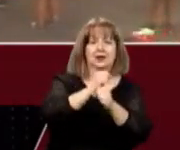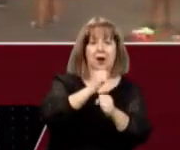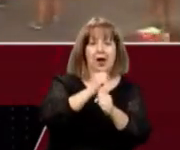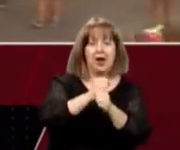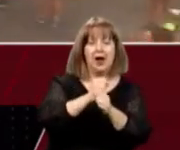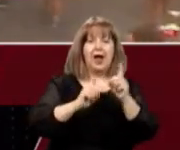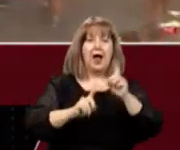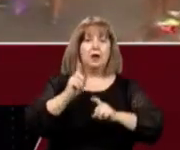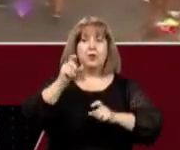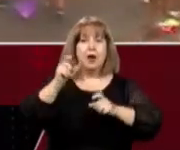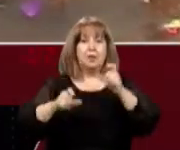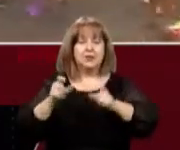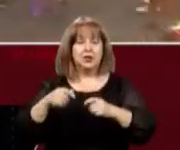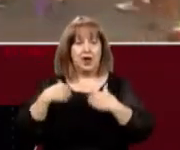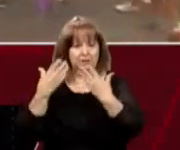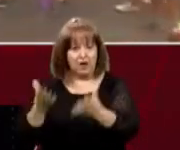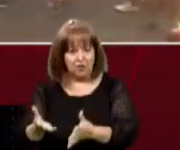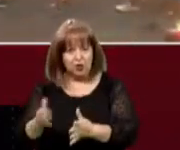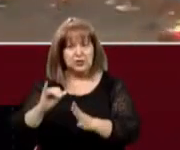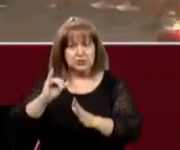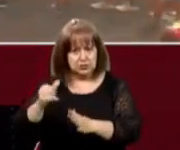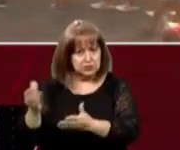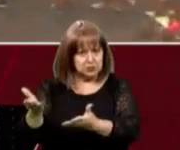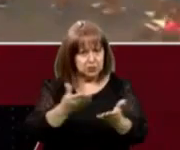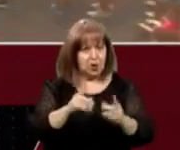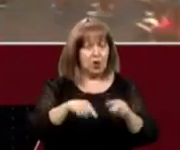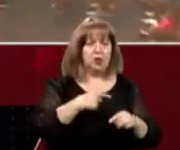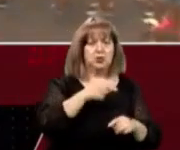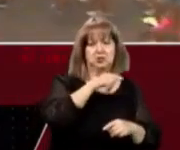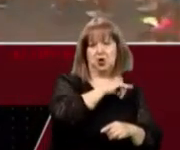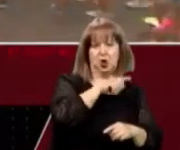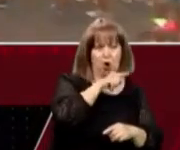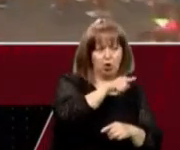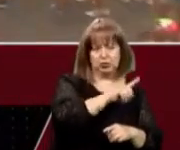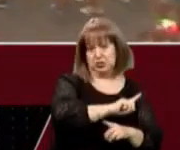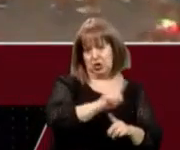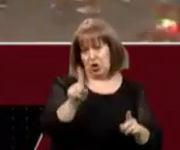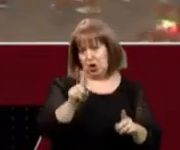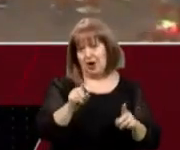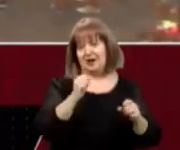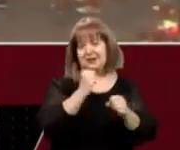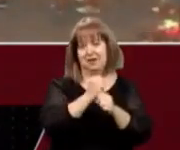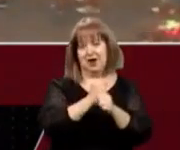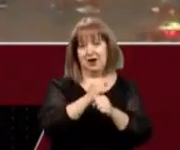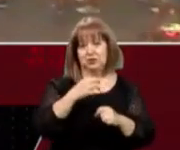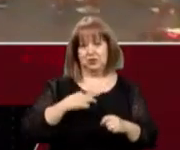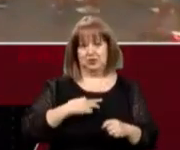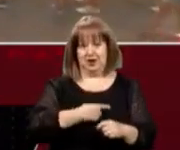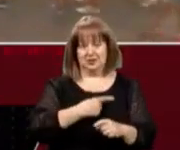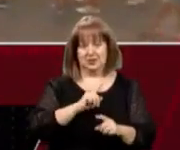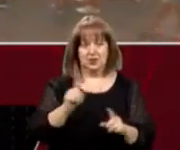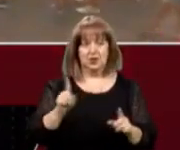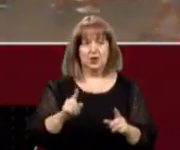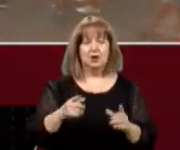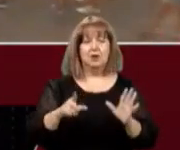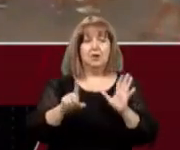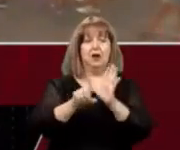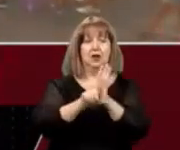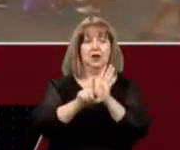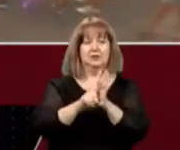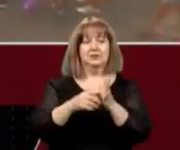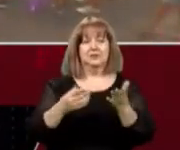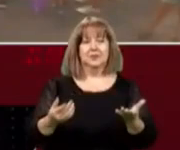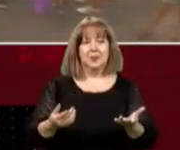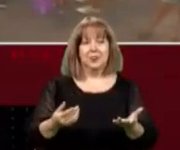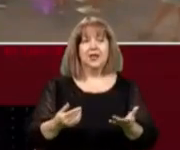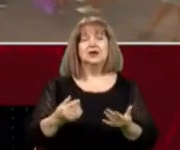que está a favor, gente que está en contra y gente que dice, sin una ley que los apoye, la gente como que mucha gente no está dispuesta a tomar a una persona trans. Que